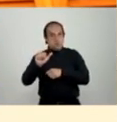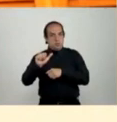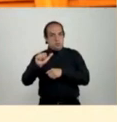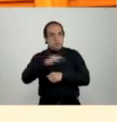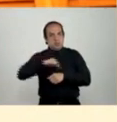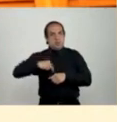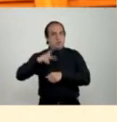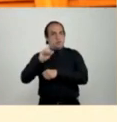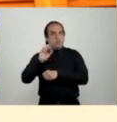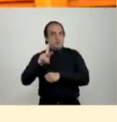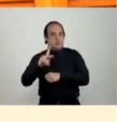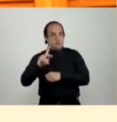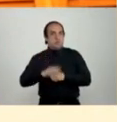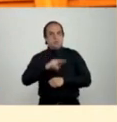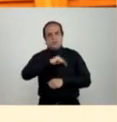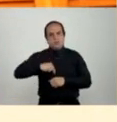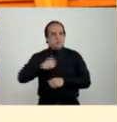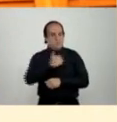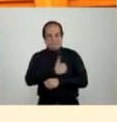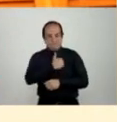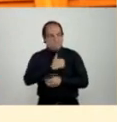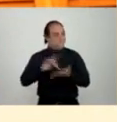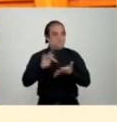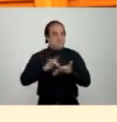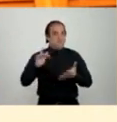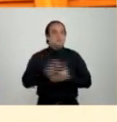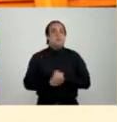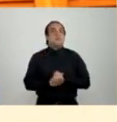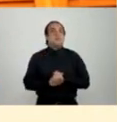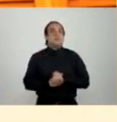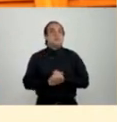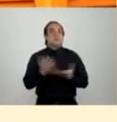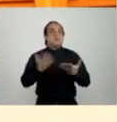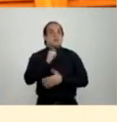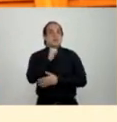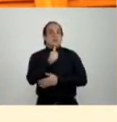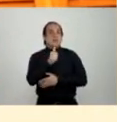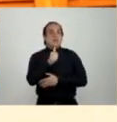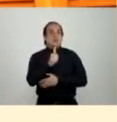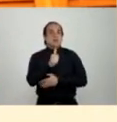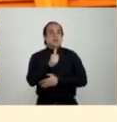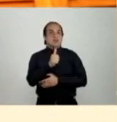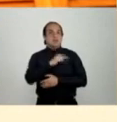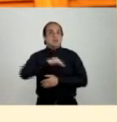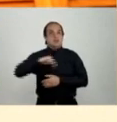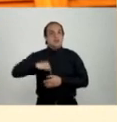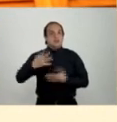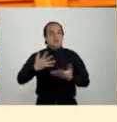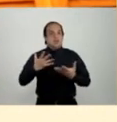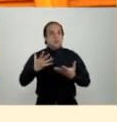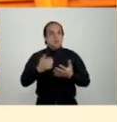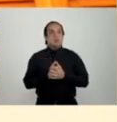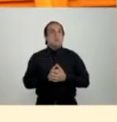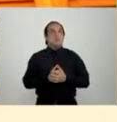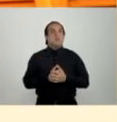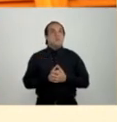ni lamentábamos, ni agradecíamos, ni más bien podíamos hacer nada. Obviamente no éramos el